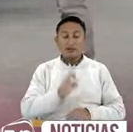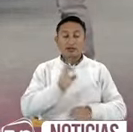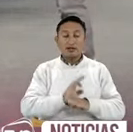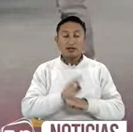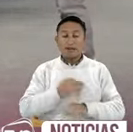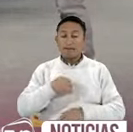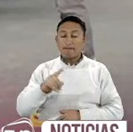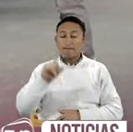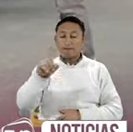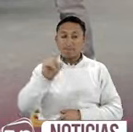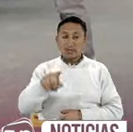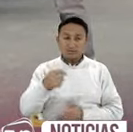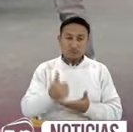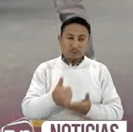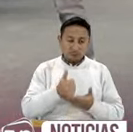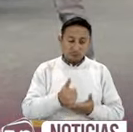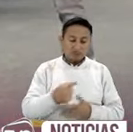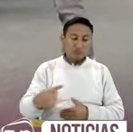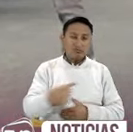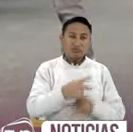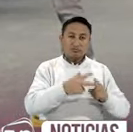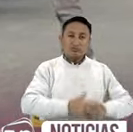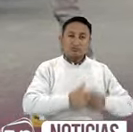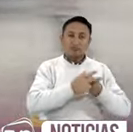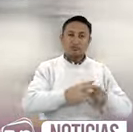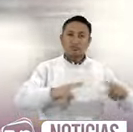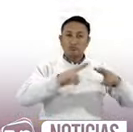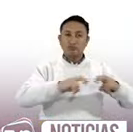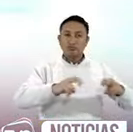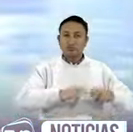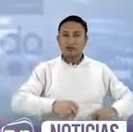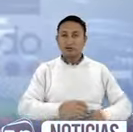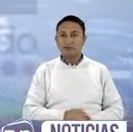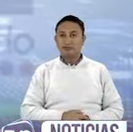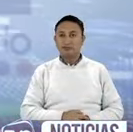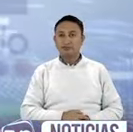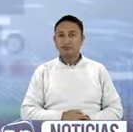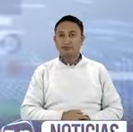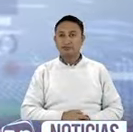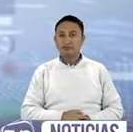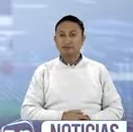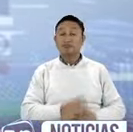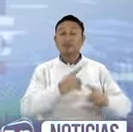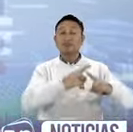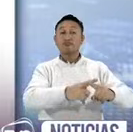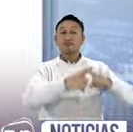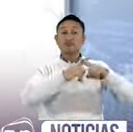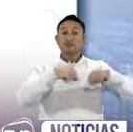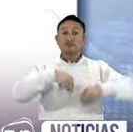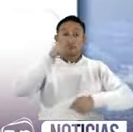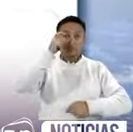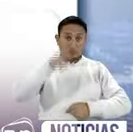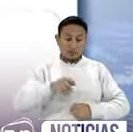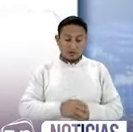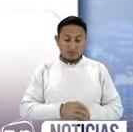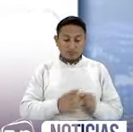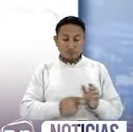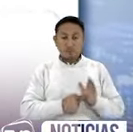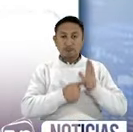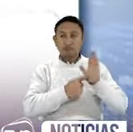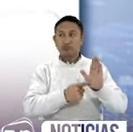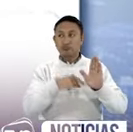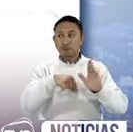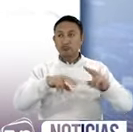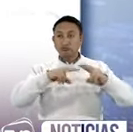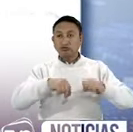testimonios que les ayuden como parte del inicio de las indagaciones. En su cuenta ex, la fiscalía destacó que investigarán